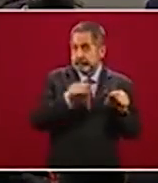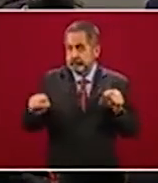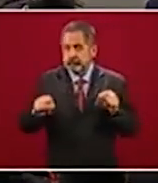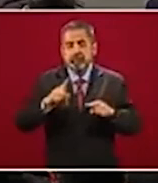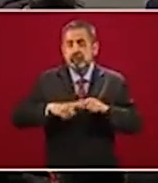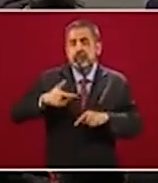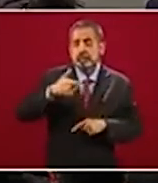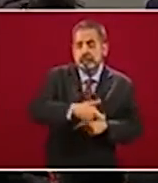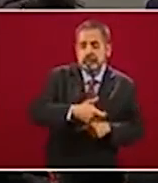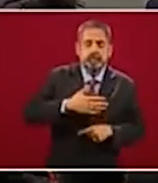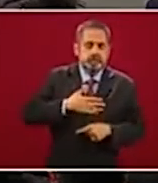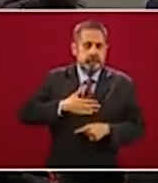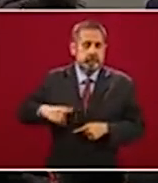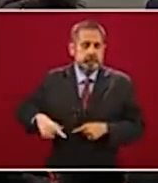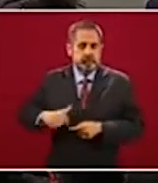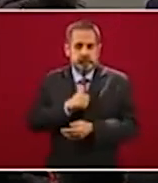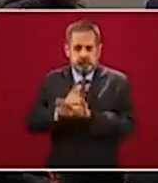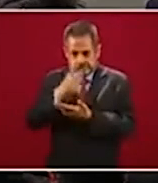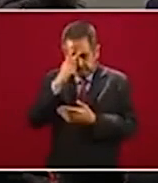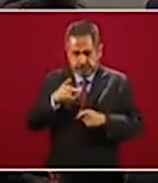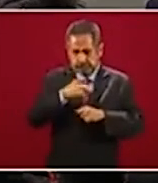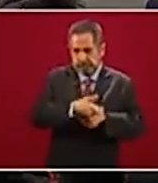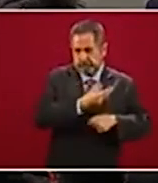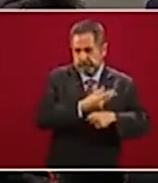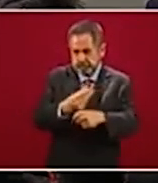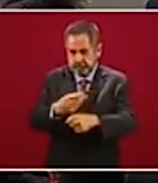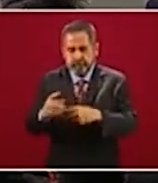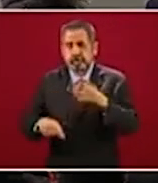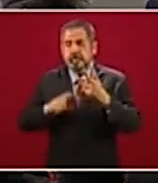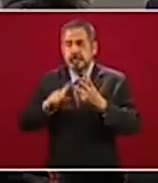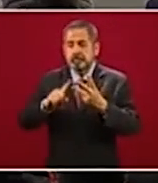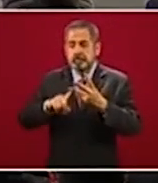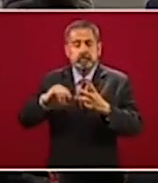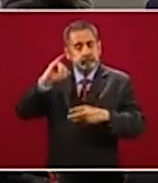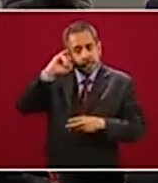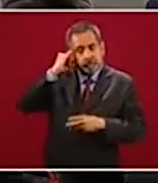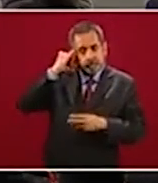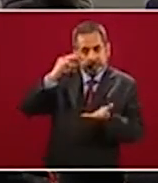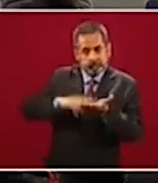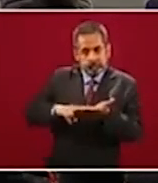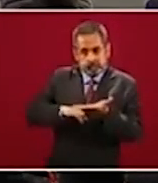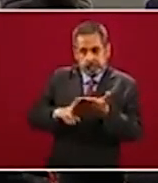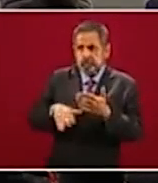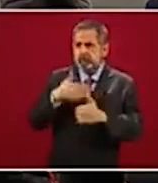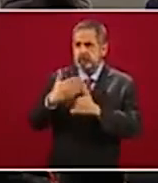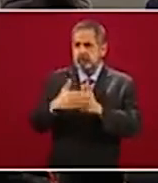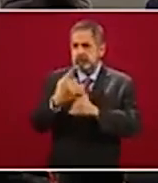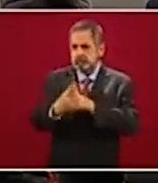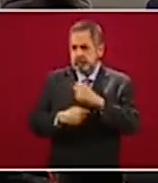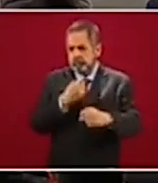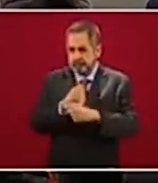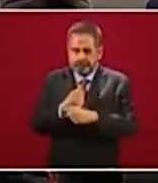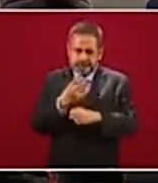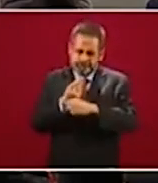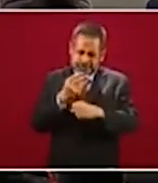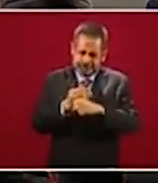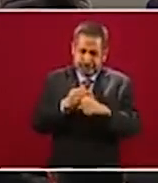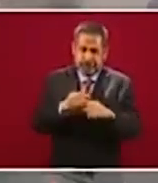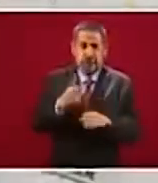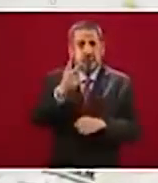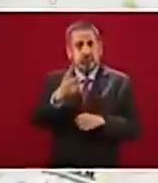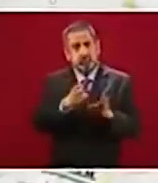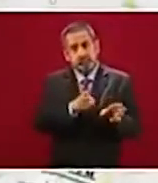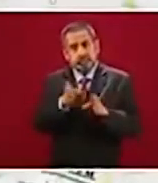ciudad la tercera es indios verdes que iniciaríamos el próximo año y serían 2 gazas